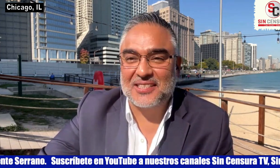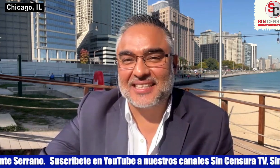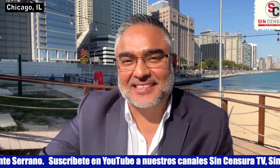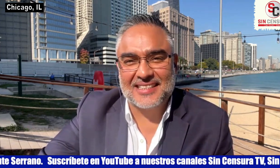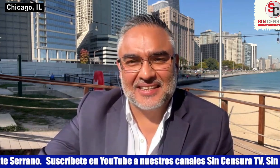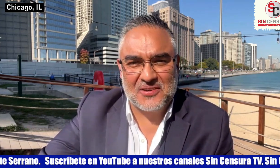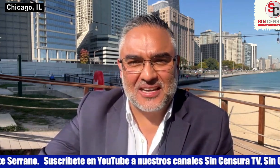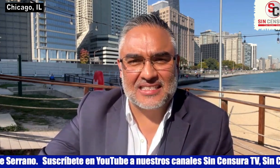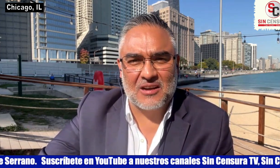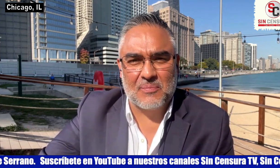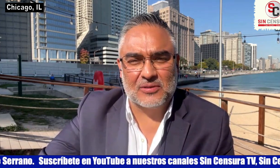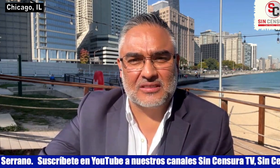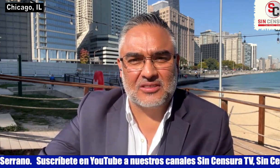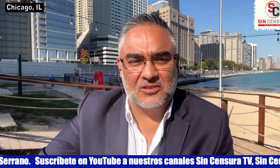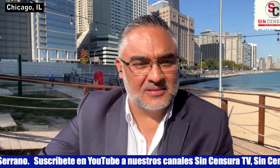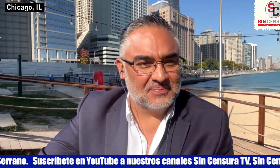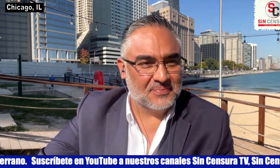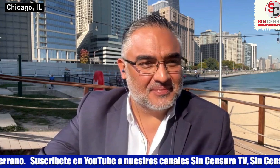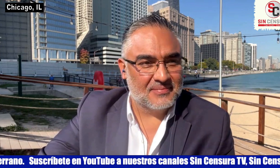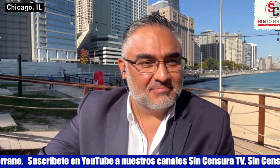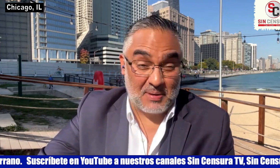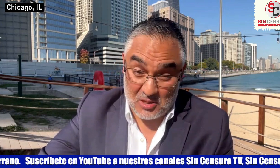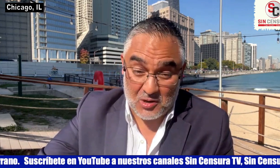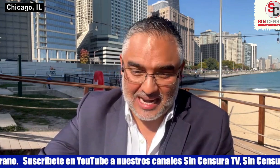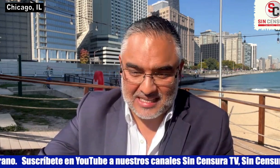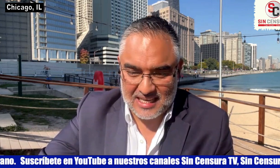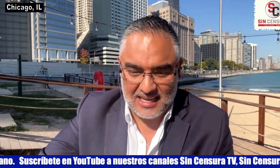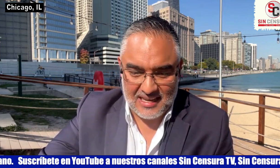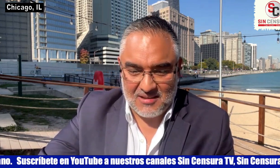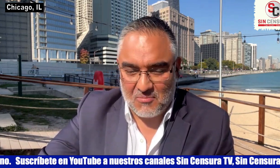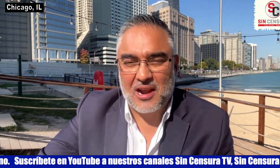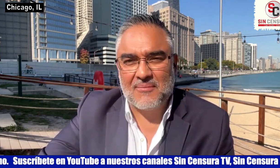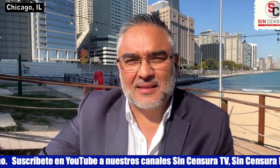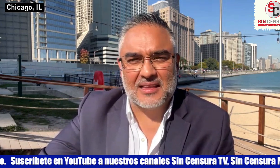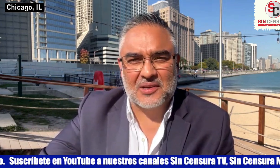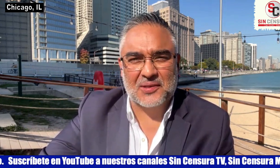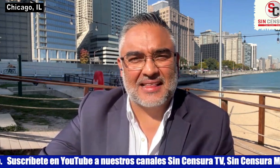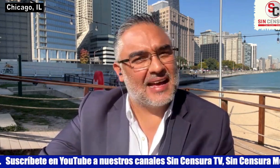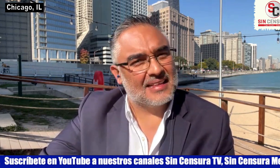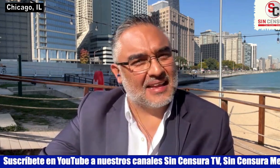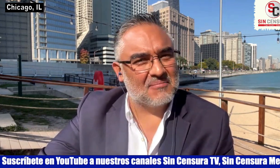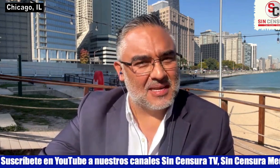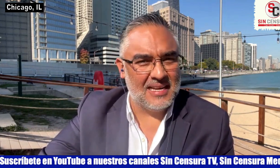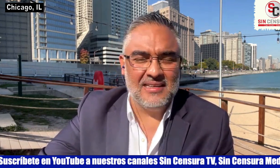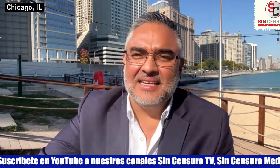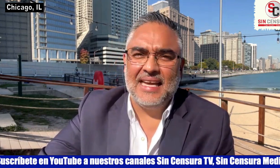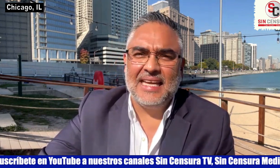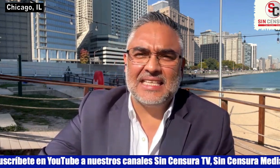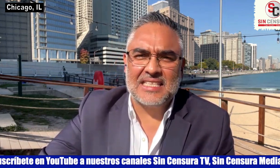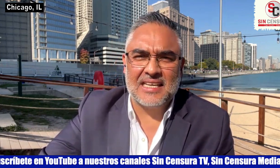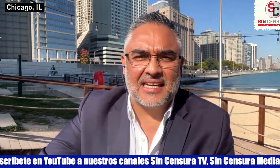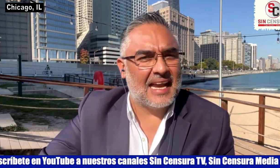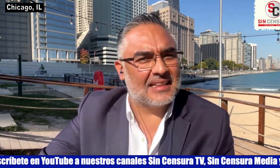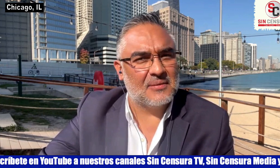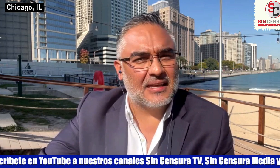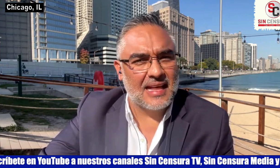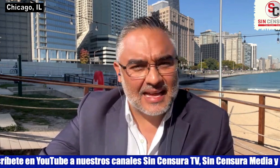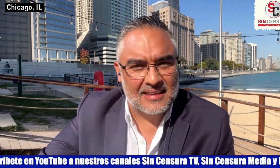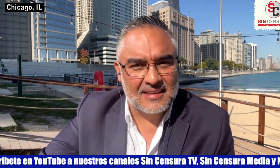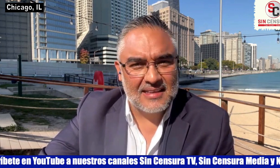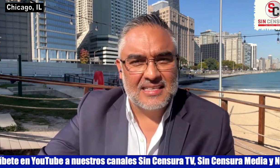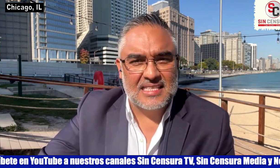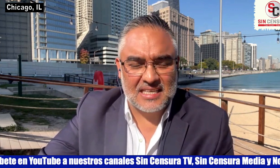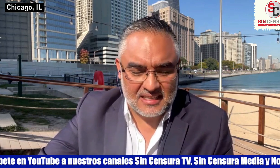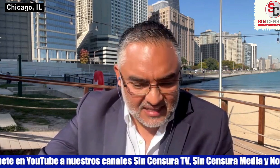las cosas con esta oposición pedorra, sí, moralmente derrotada también, y sin